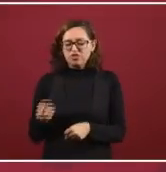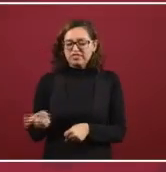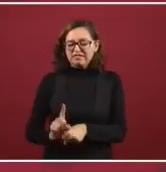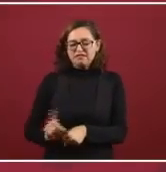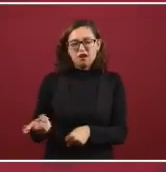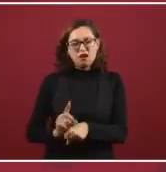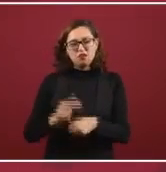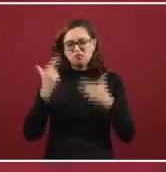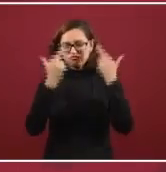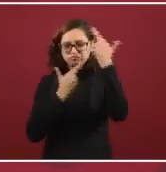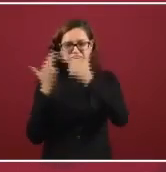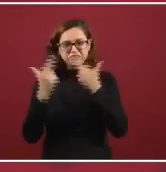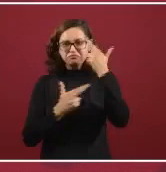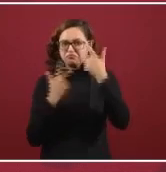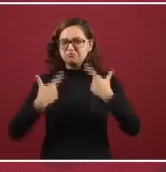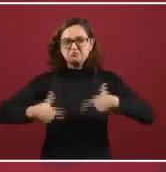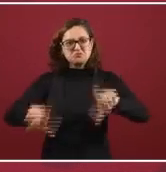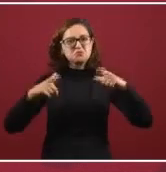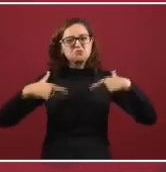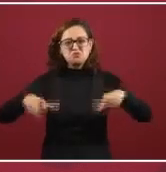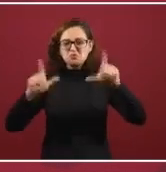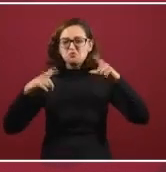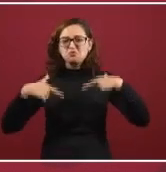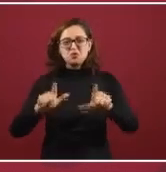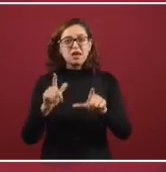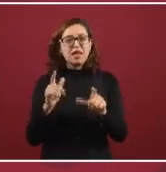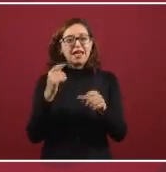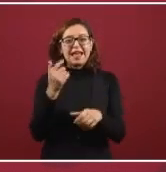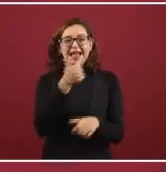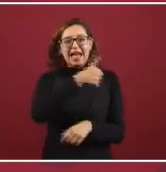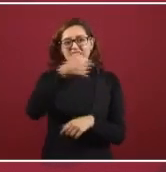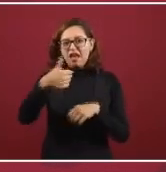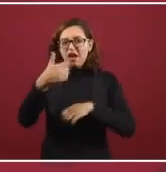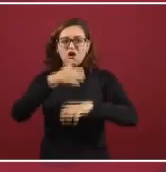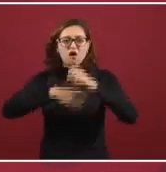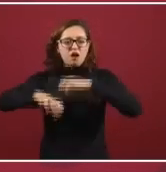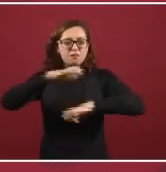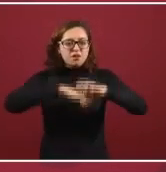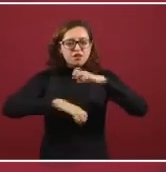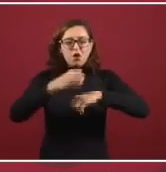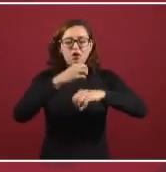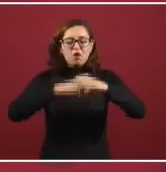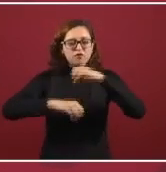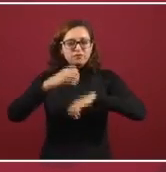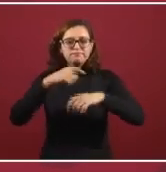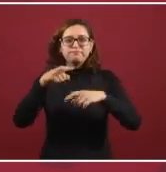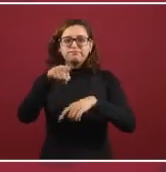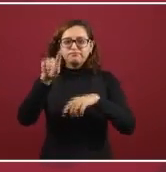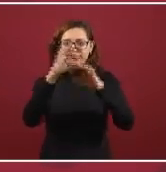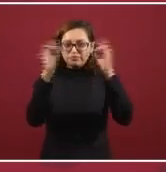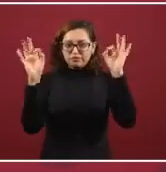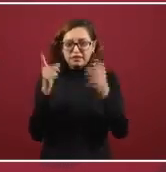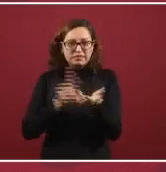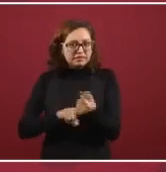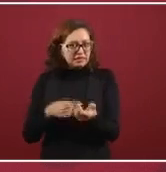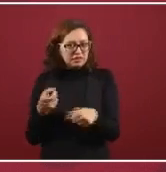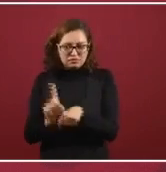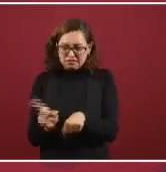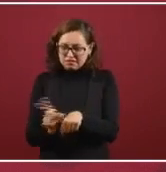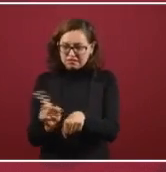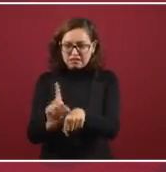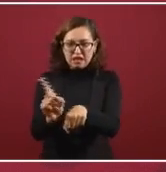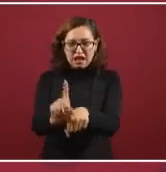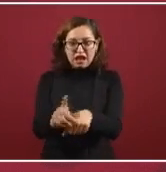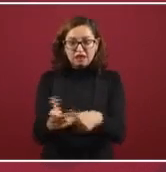publicar. Entonces, estamos verificando eso en cada consulado y desde luego que siempre es un riesgo.